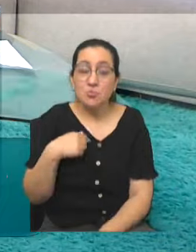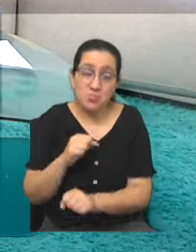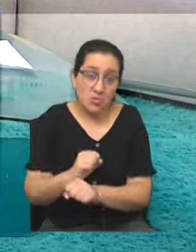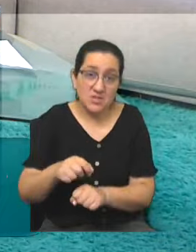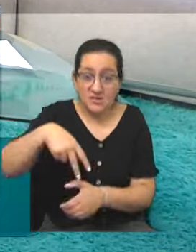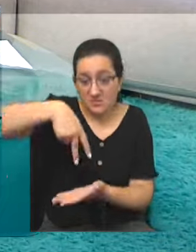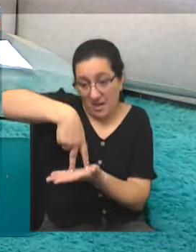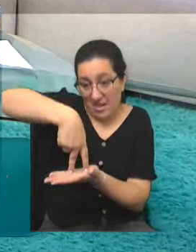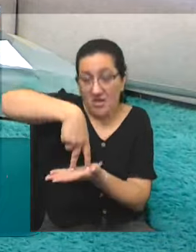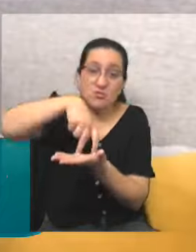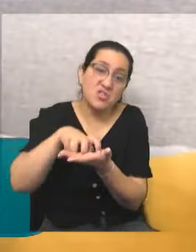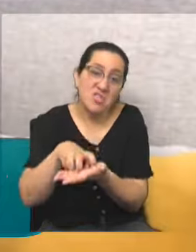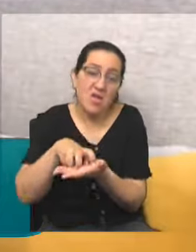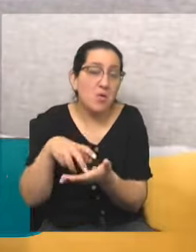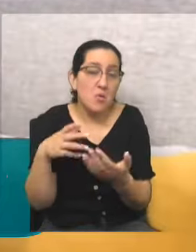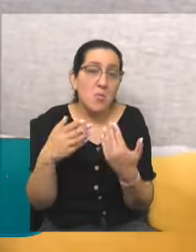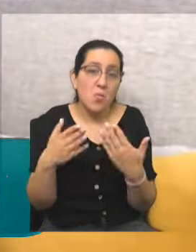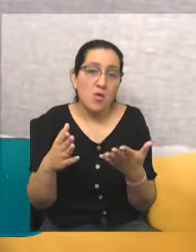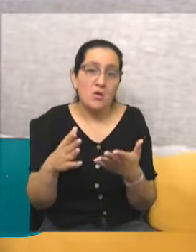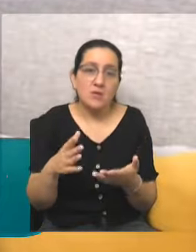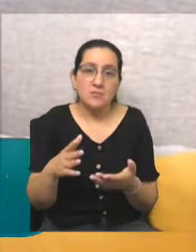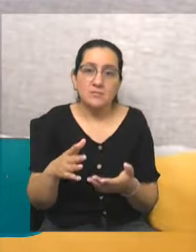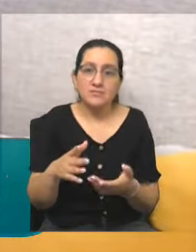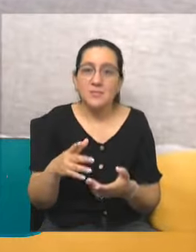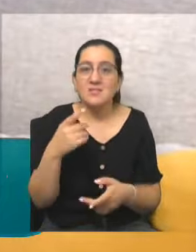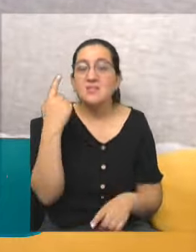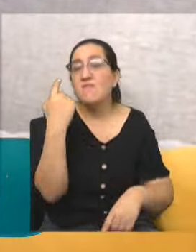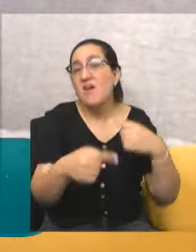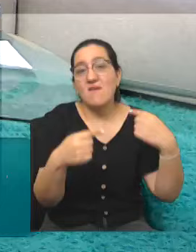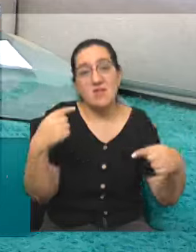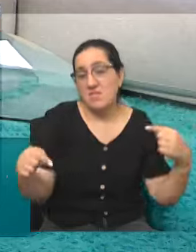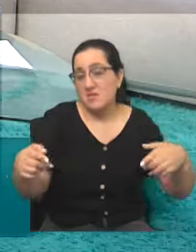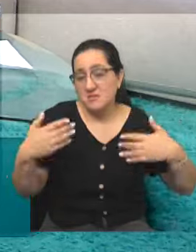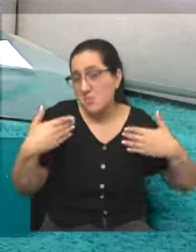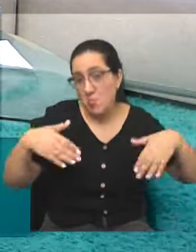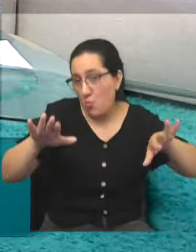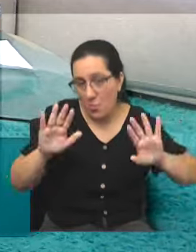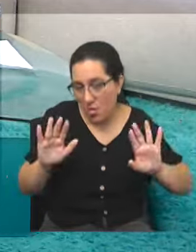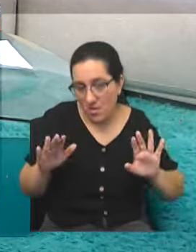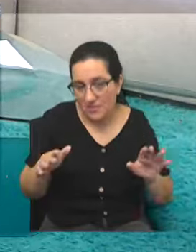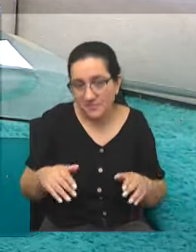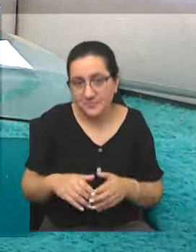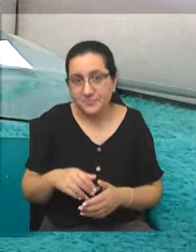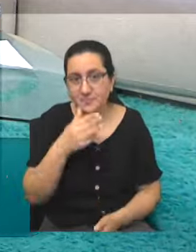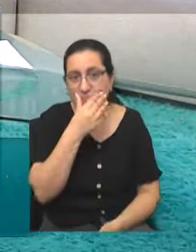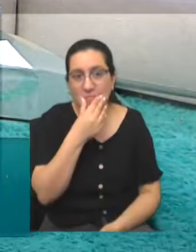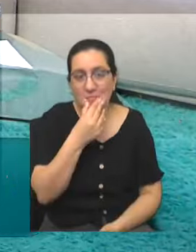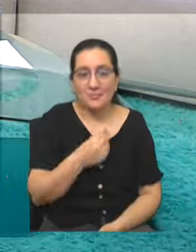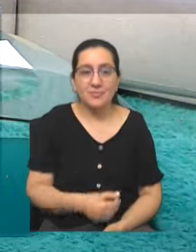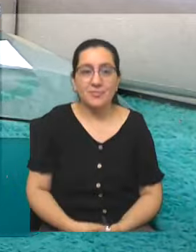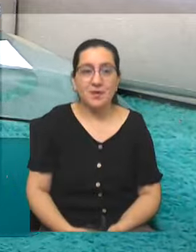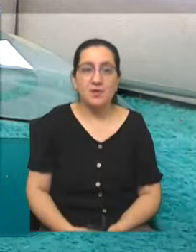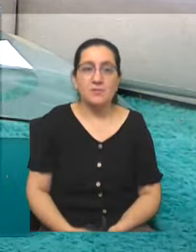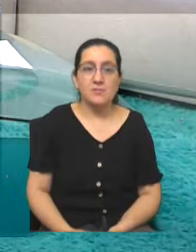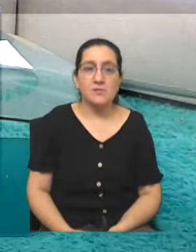hacerlo parada. Hay un concepto bien agradable en todo esto que se llama variabilidad. Cuanto más variabilidad le des a las propuestas, ¿sí? Hay